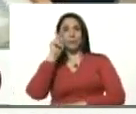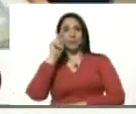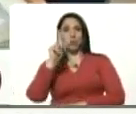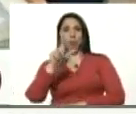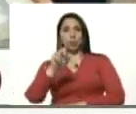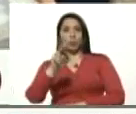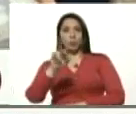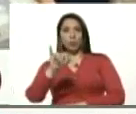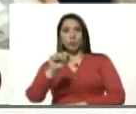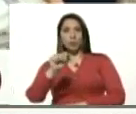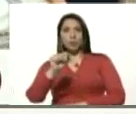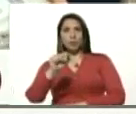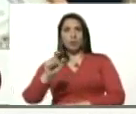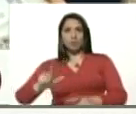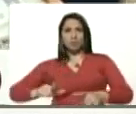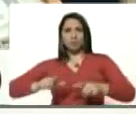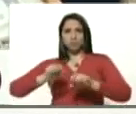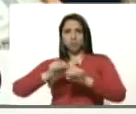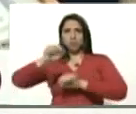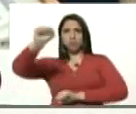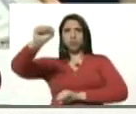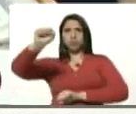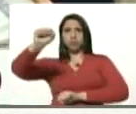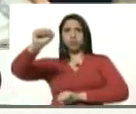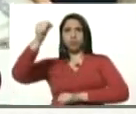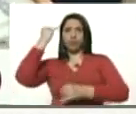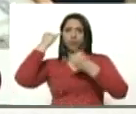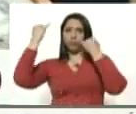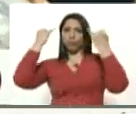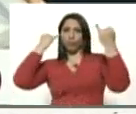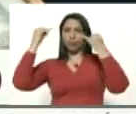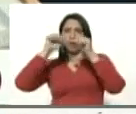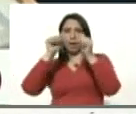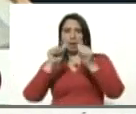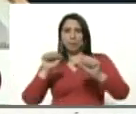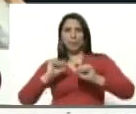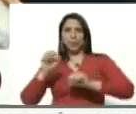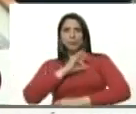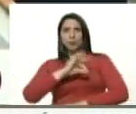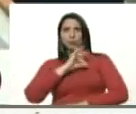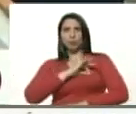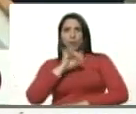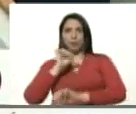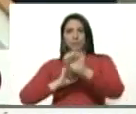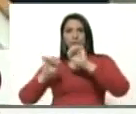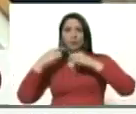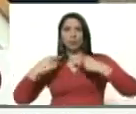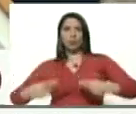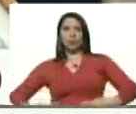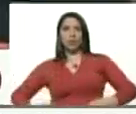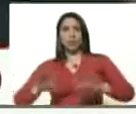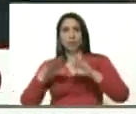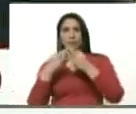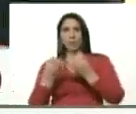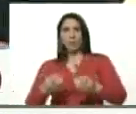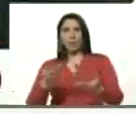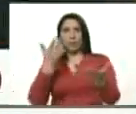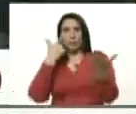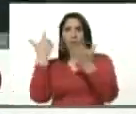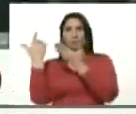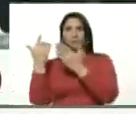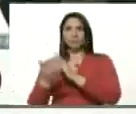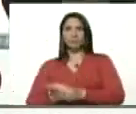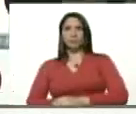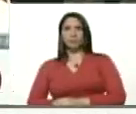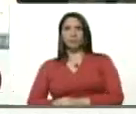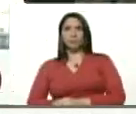para hacer entrega de un diploma de la Red de Intelectuales, Artistas y Movimientos Sociales en Defensa de la Humanidad a la familia Nasoa. Adelante, Luis.